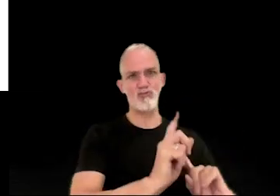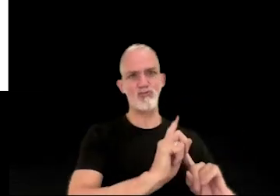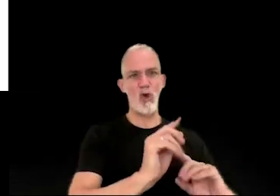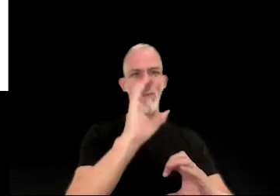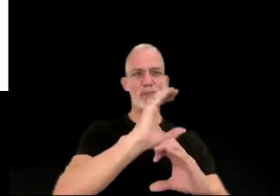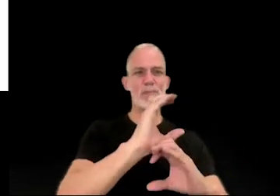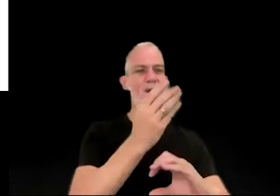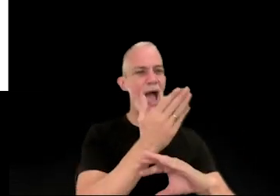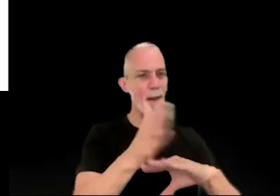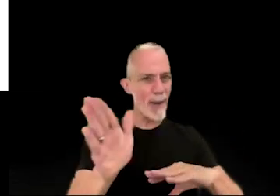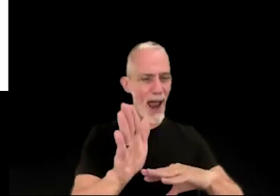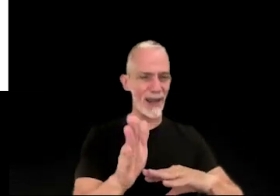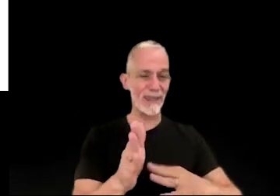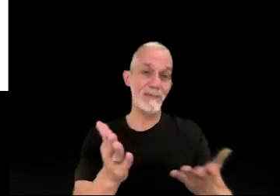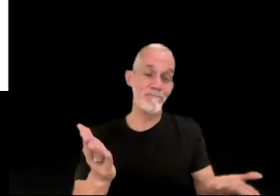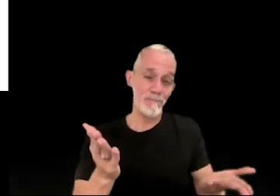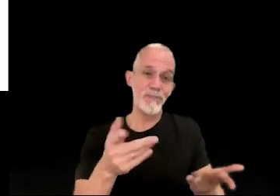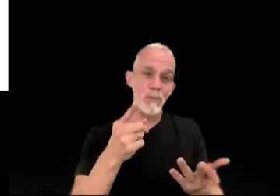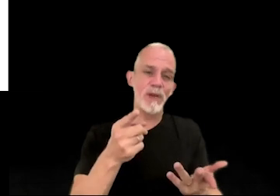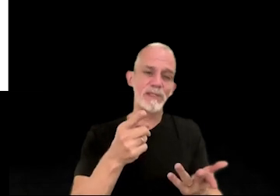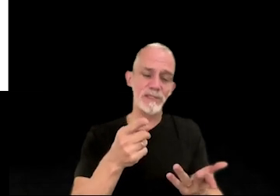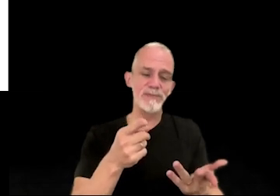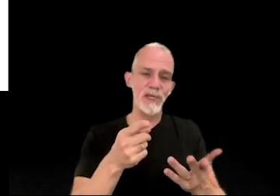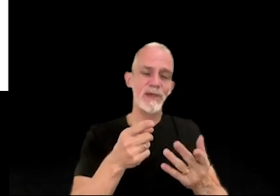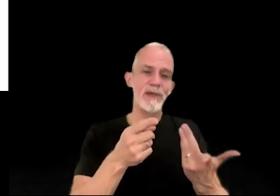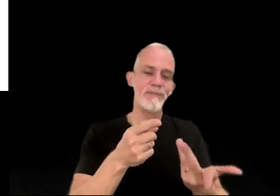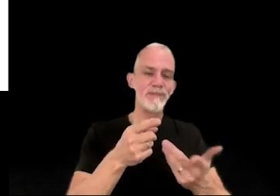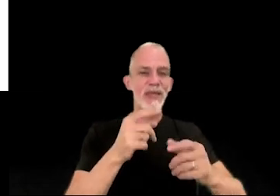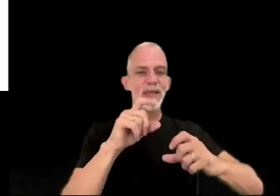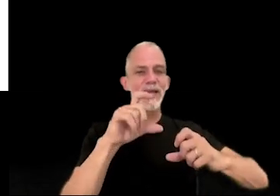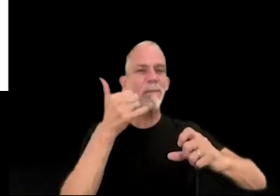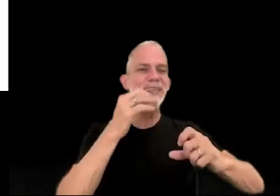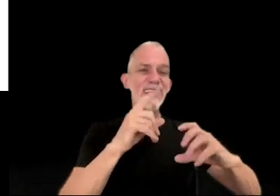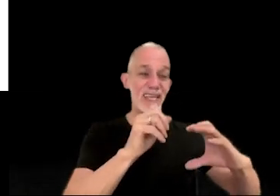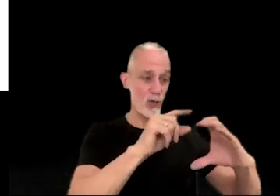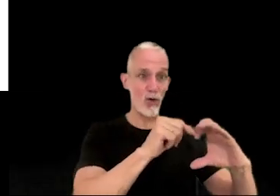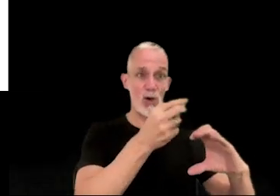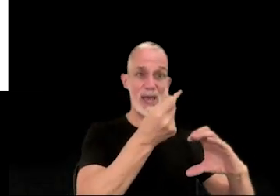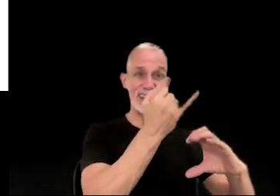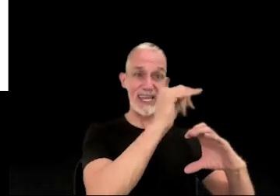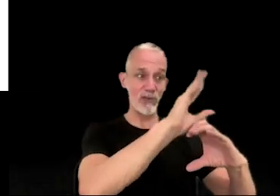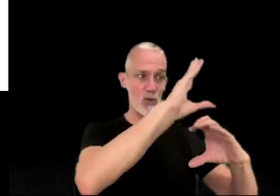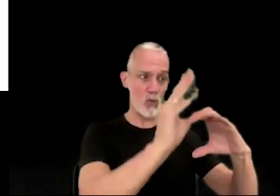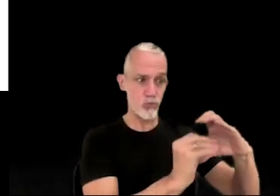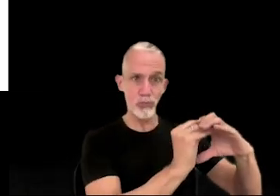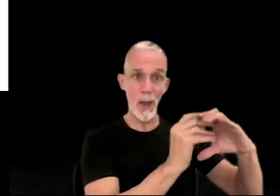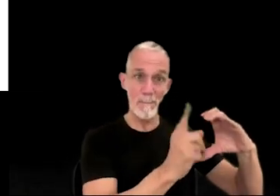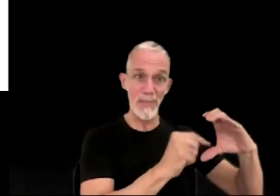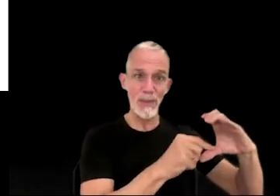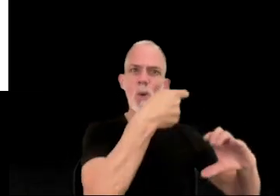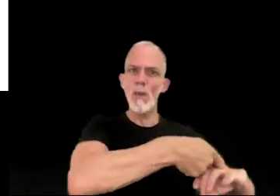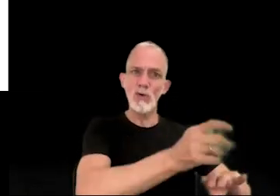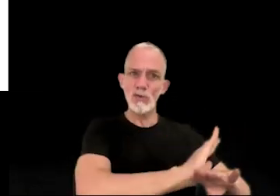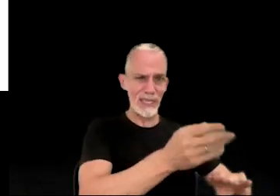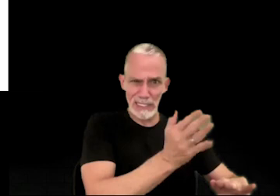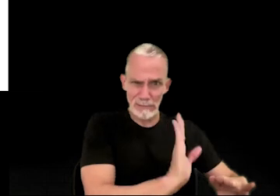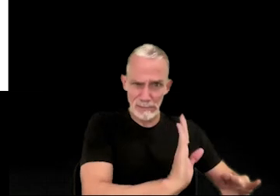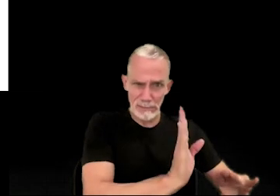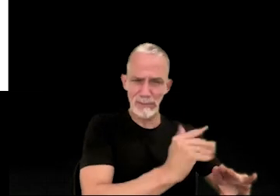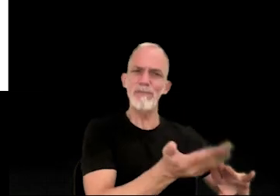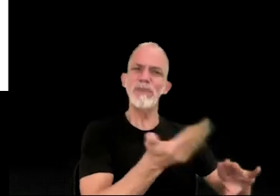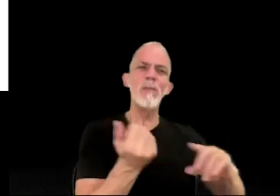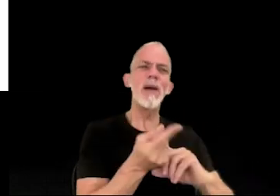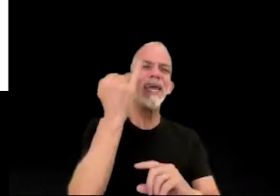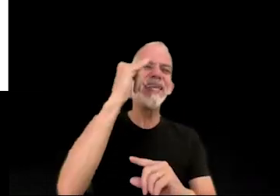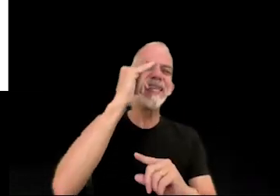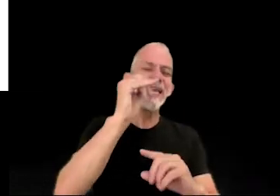hacía el chiste de que parece un trabalenguas, porque bueno, genera lugar a confusiones. Pero en ese caso,